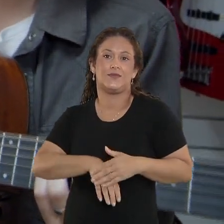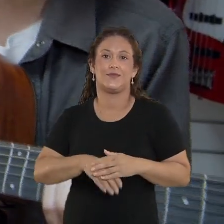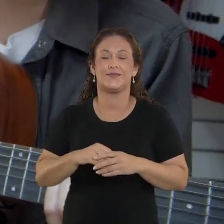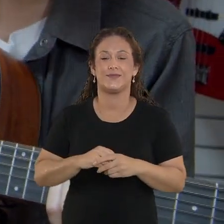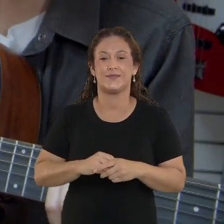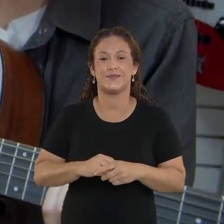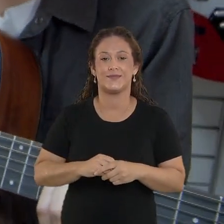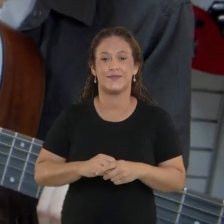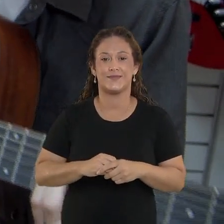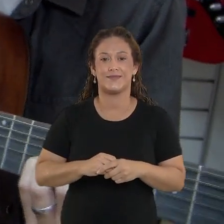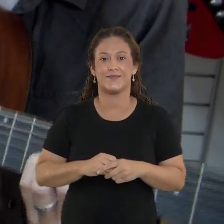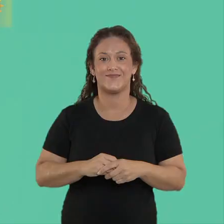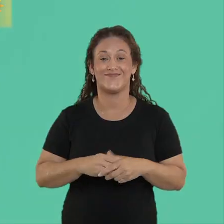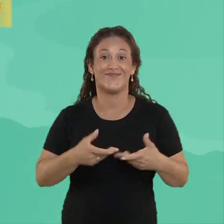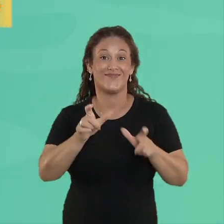hogar.